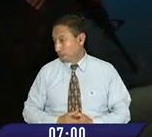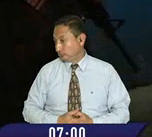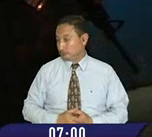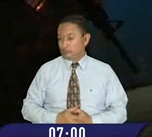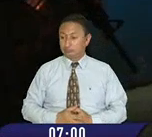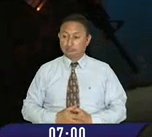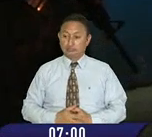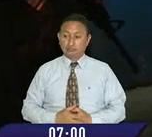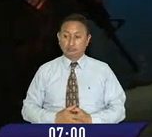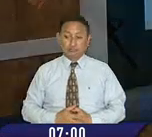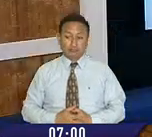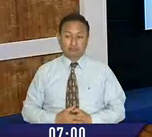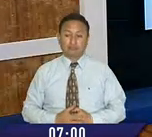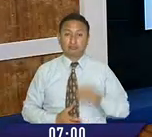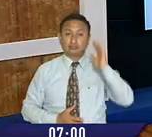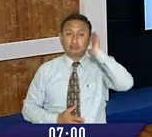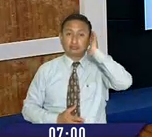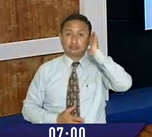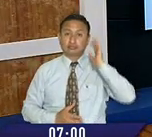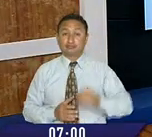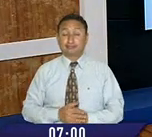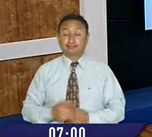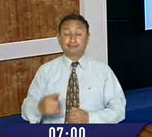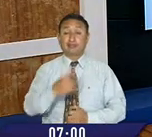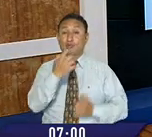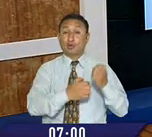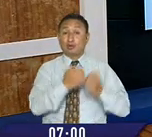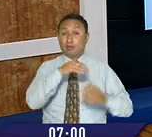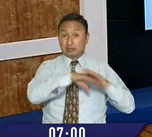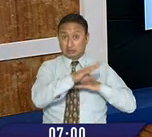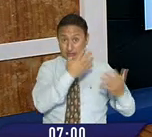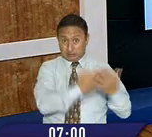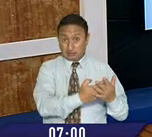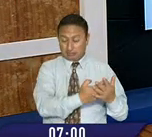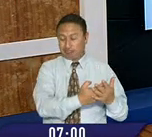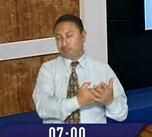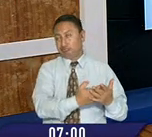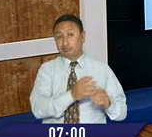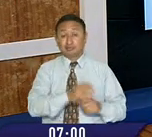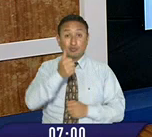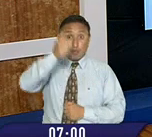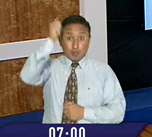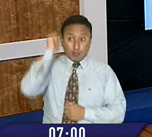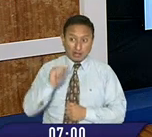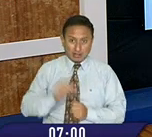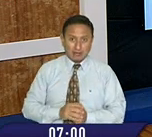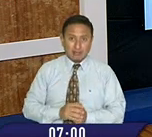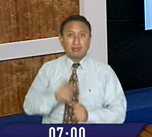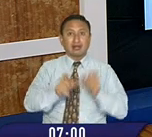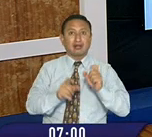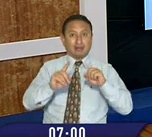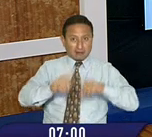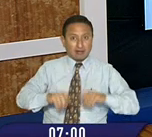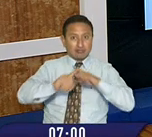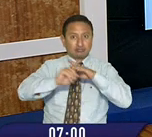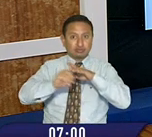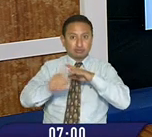Jorge Salazar. Bueno, los líos en la penitenciaría siguen. Ayer martes se registró un intento de fuga justamente en la